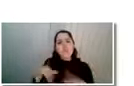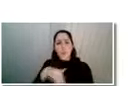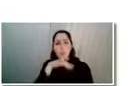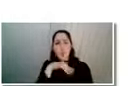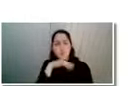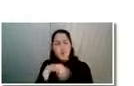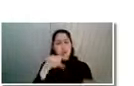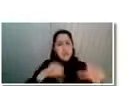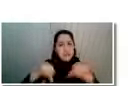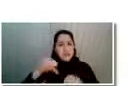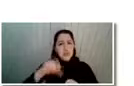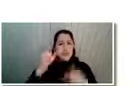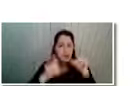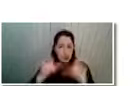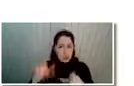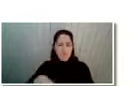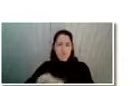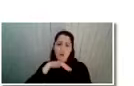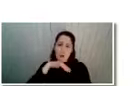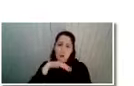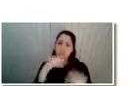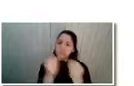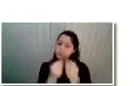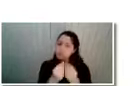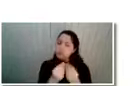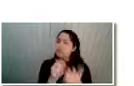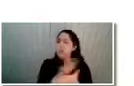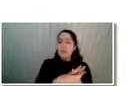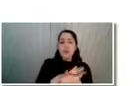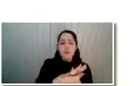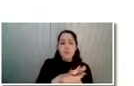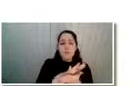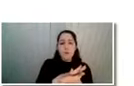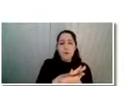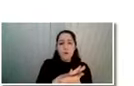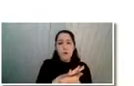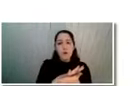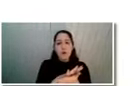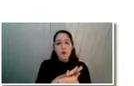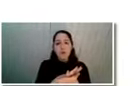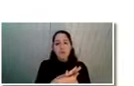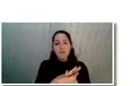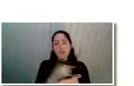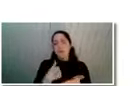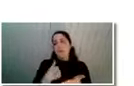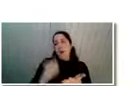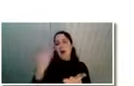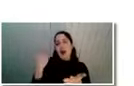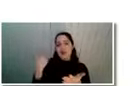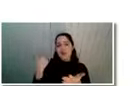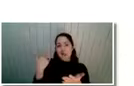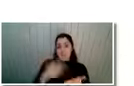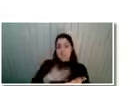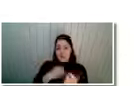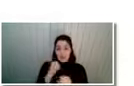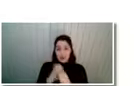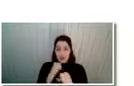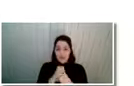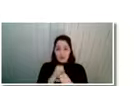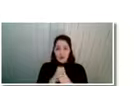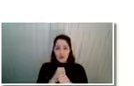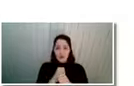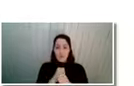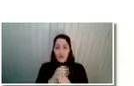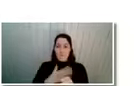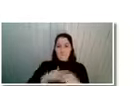mucho en muchas áreas. Por ejemplo, para ponerles, yo antes, o sea, mi trabajo,